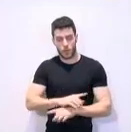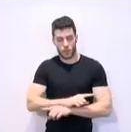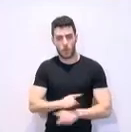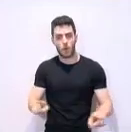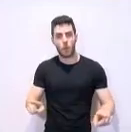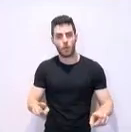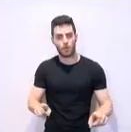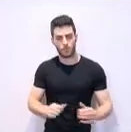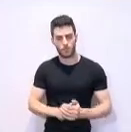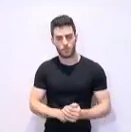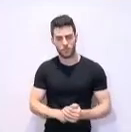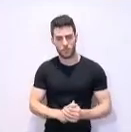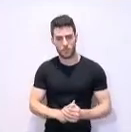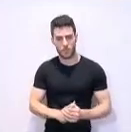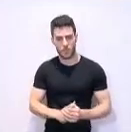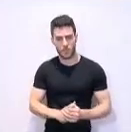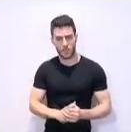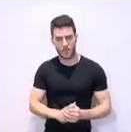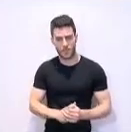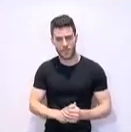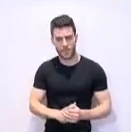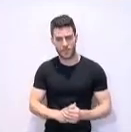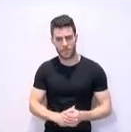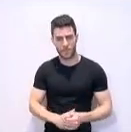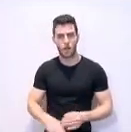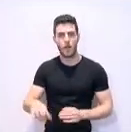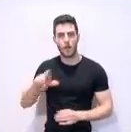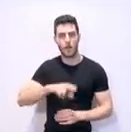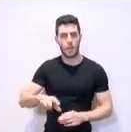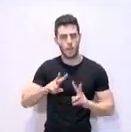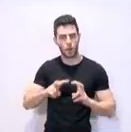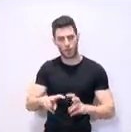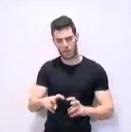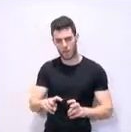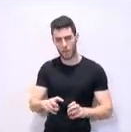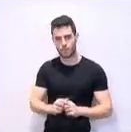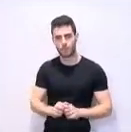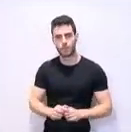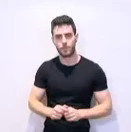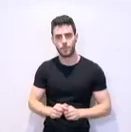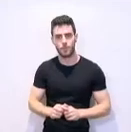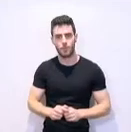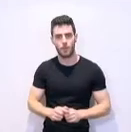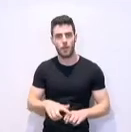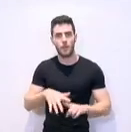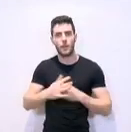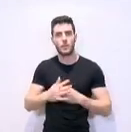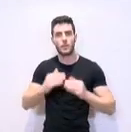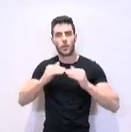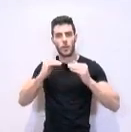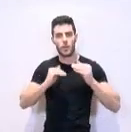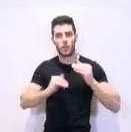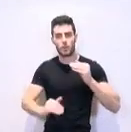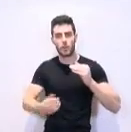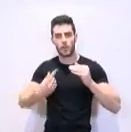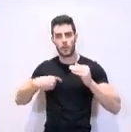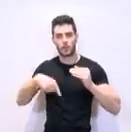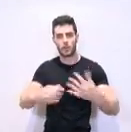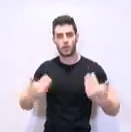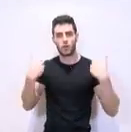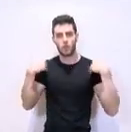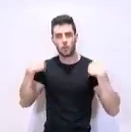más bien, como decía al principio, el aumento en las situaciones de desigualdad que venimos